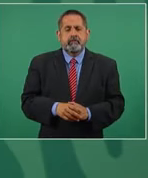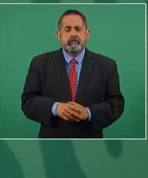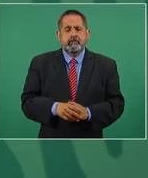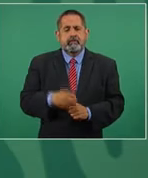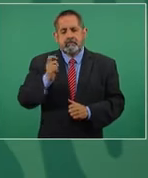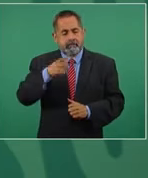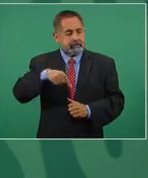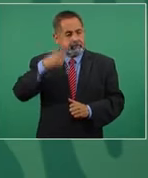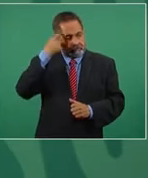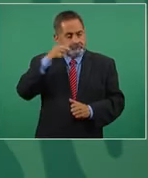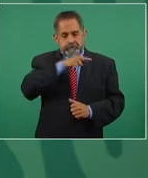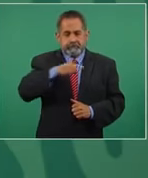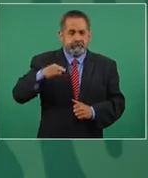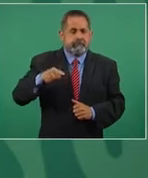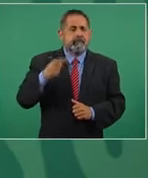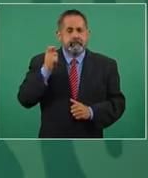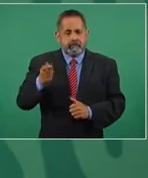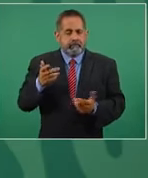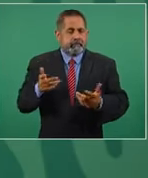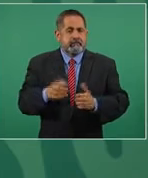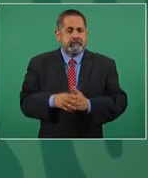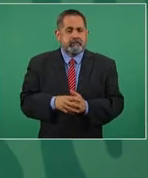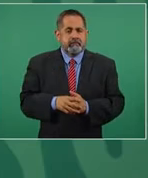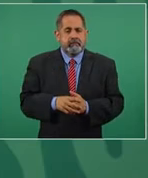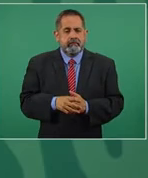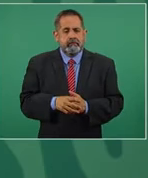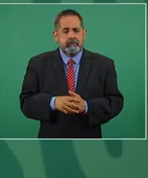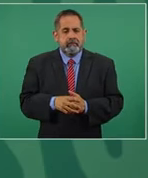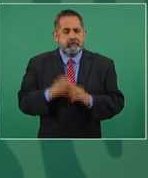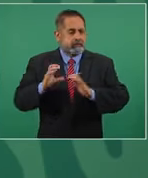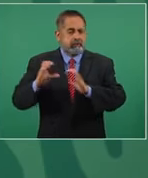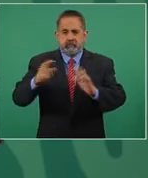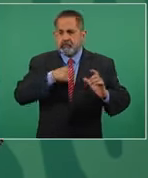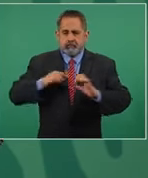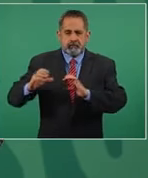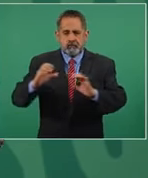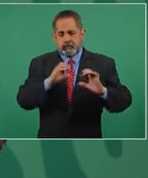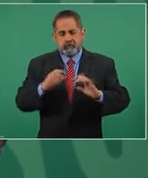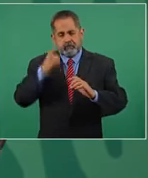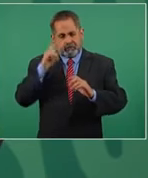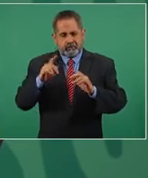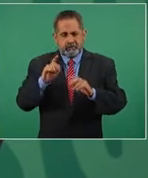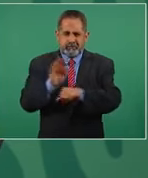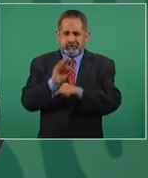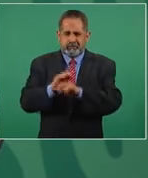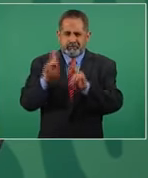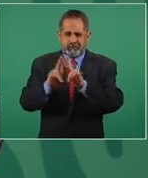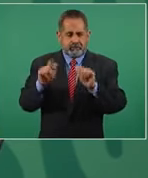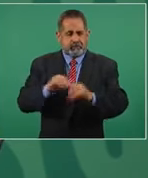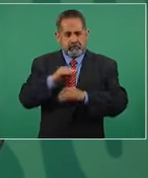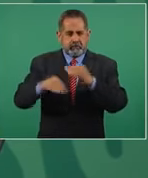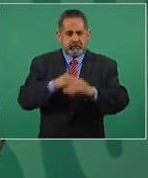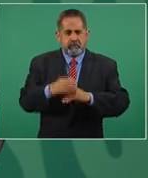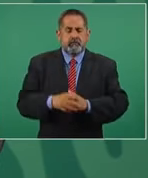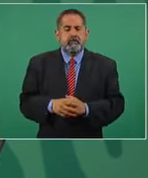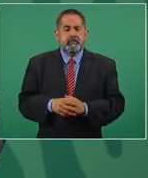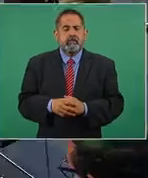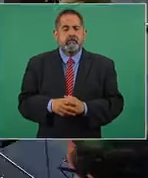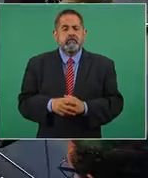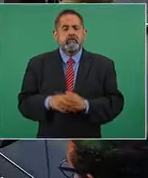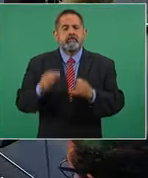Todo esto para que nos cuidemos, que haya protección a todos. Bien, presidente. Ya nada